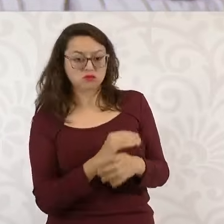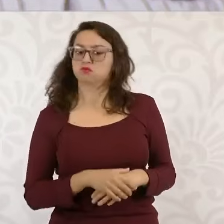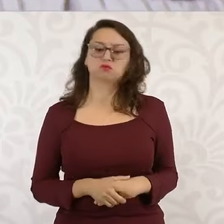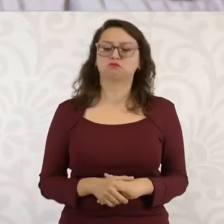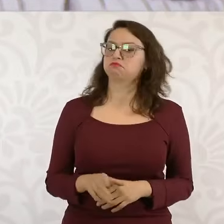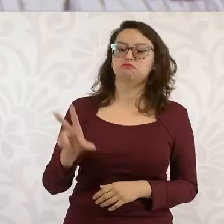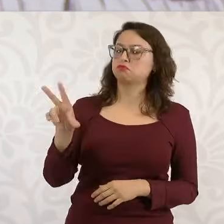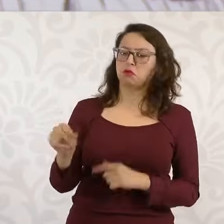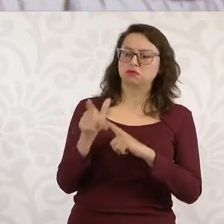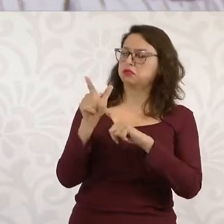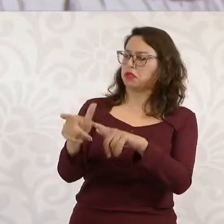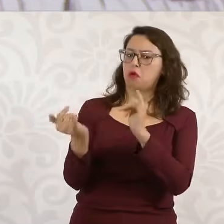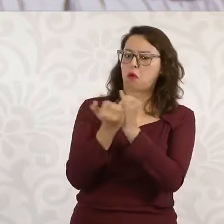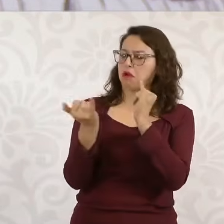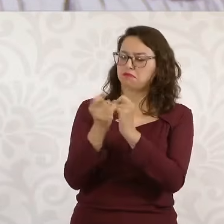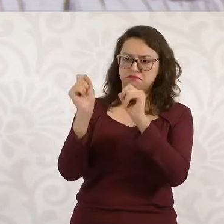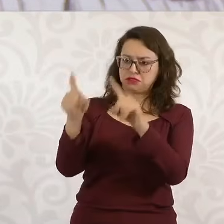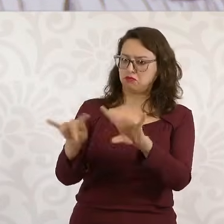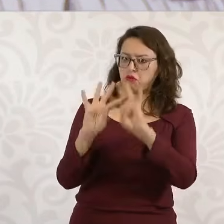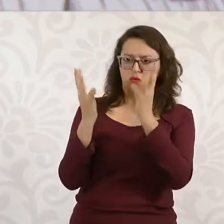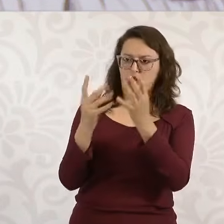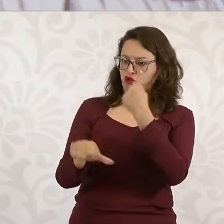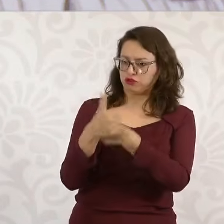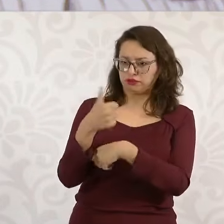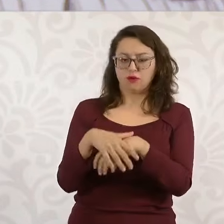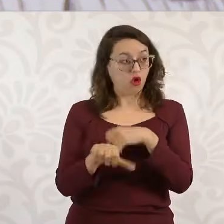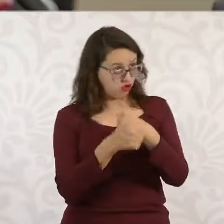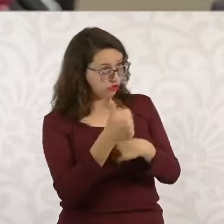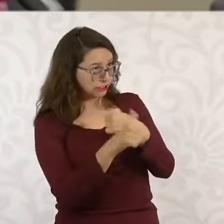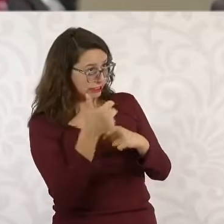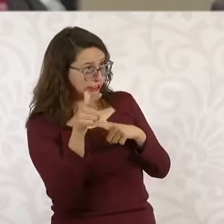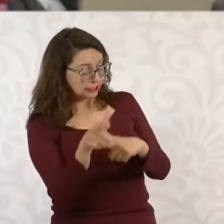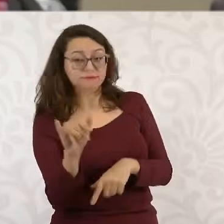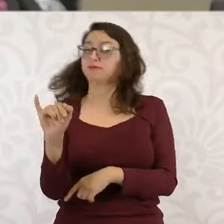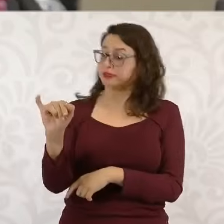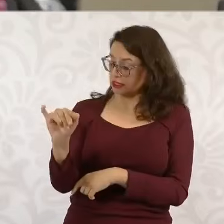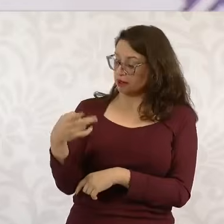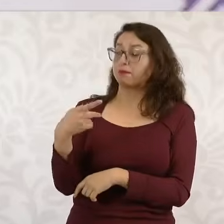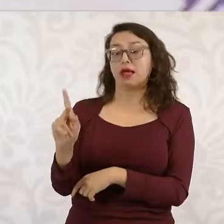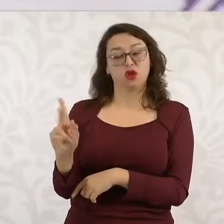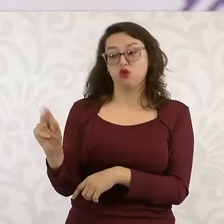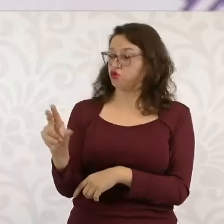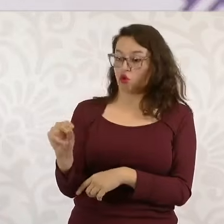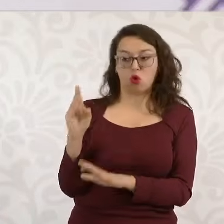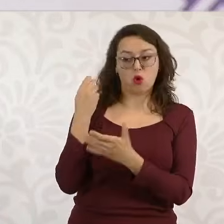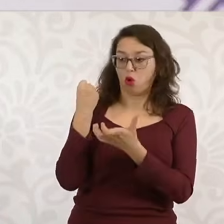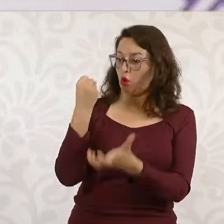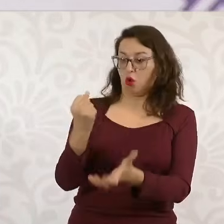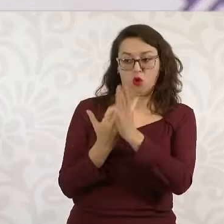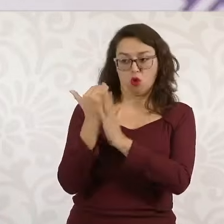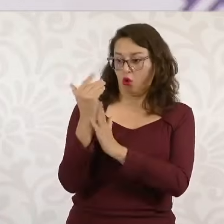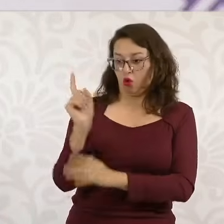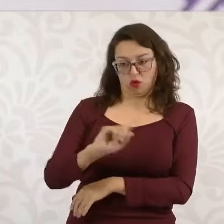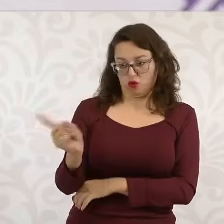Se mantienen en 11. Sí. Y eso sí, ya no tienen bonos, ya no tienen sobresueldos, ya no tienen…